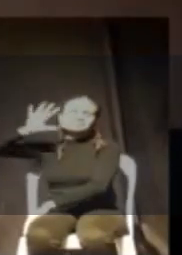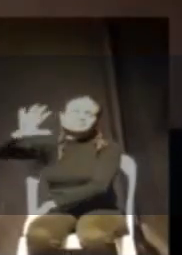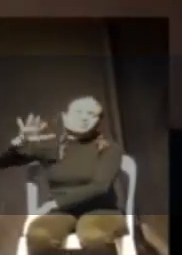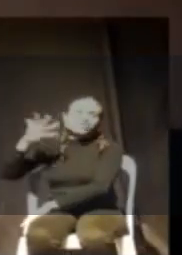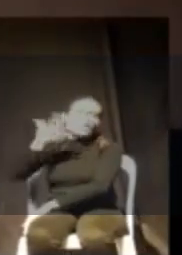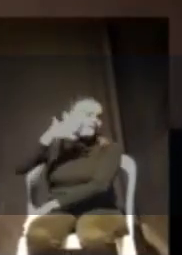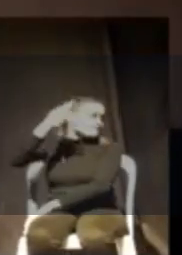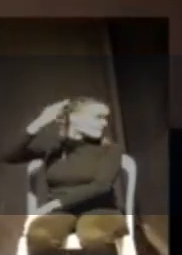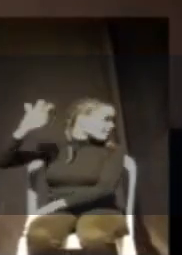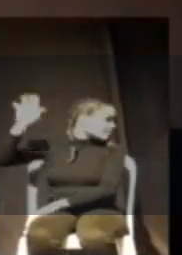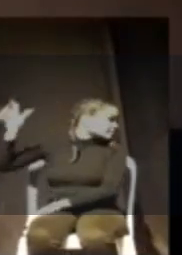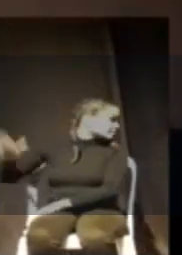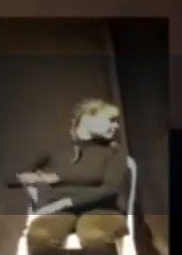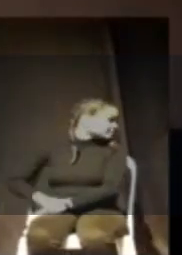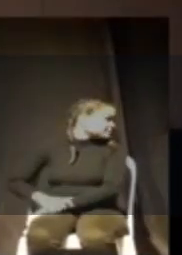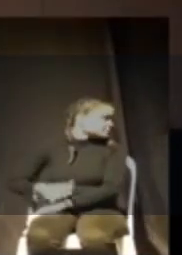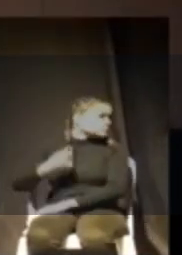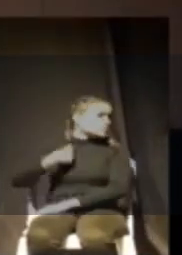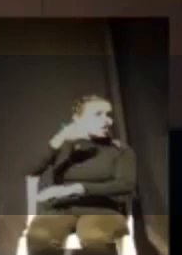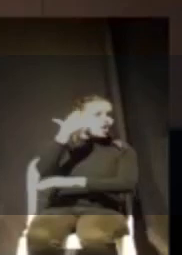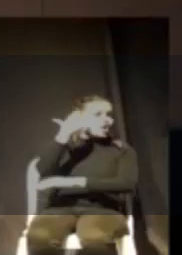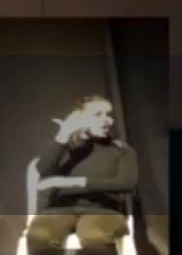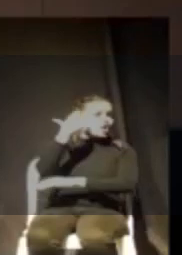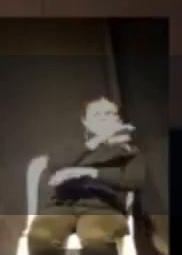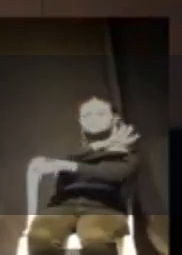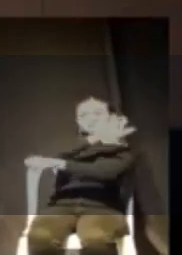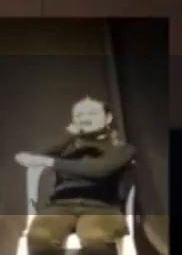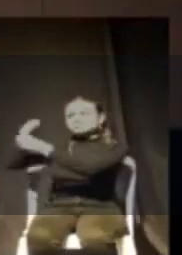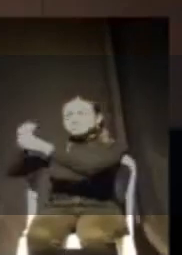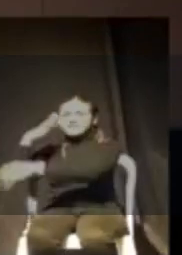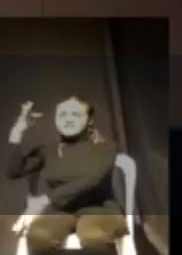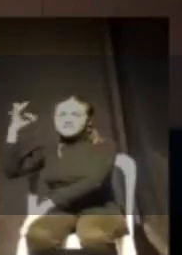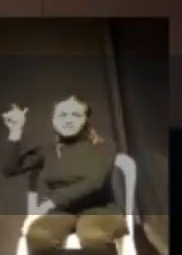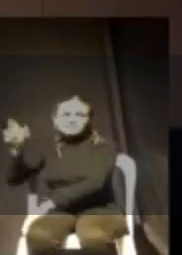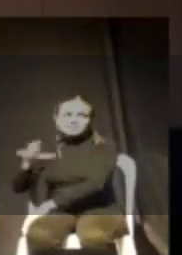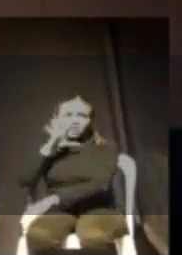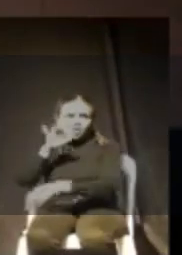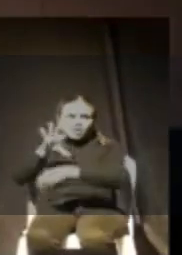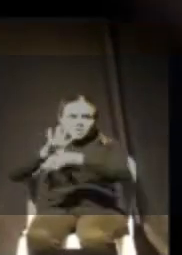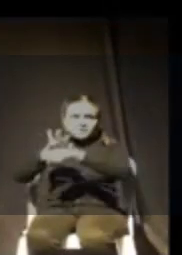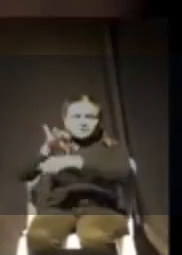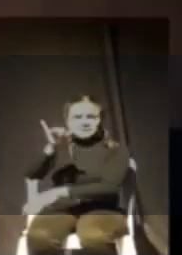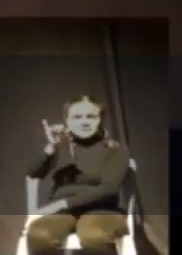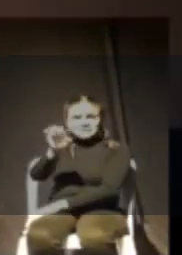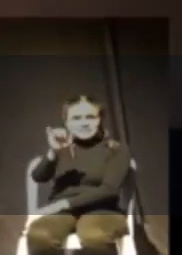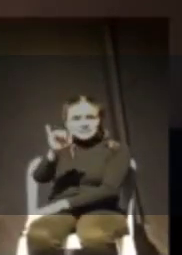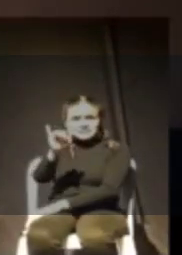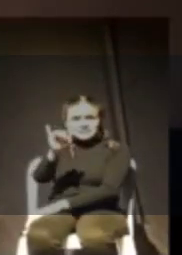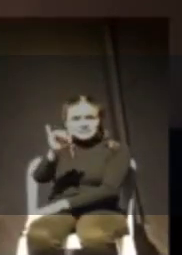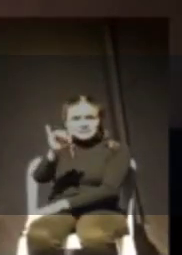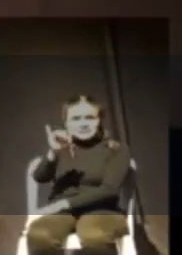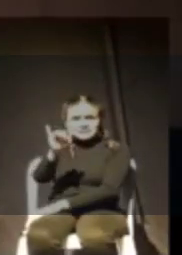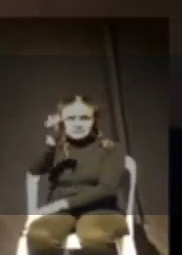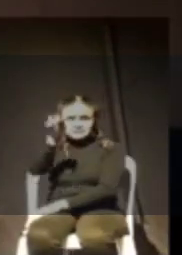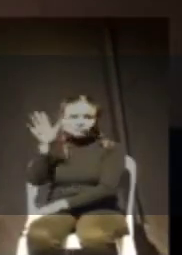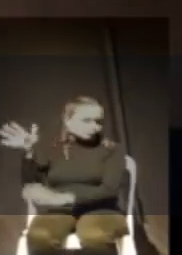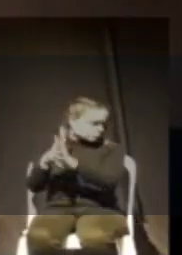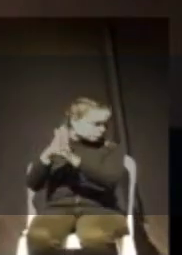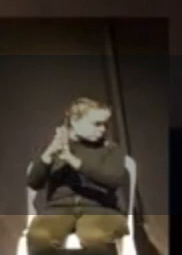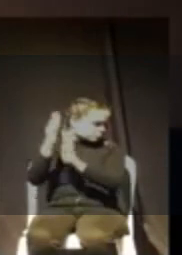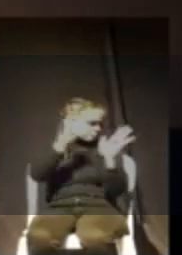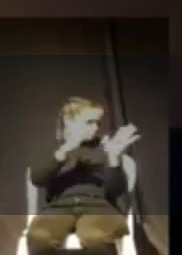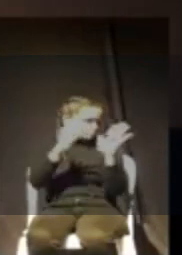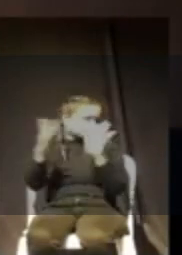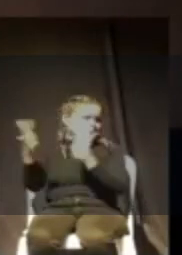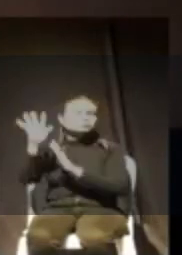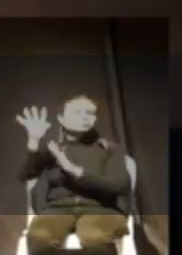en Francia, con ustedes vía virtual, el doctor Jason Arcadio Meneses Copete, con su ponencia Etnoeducación